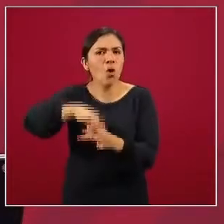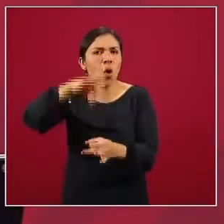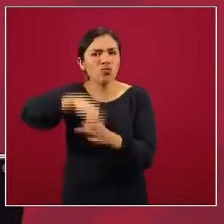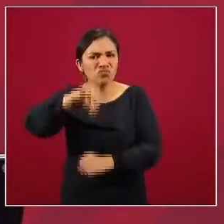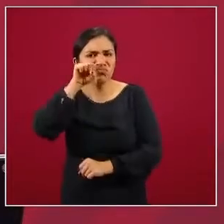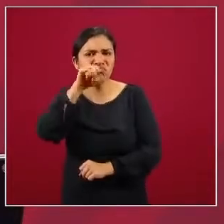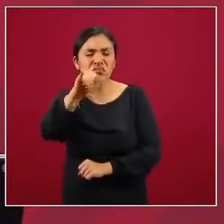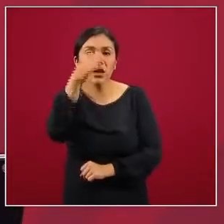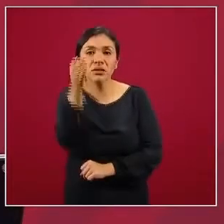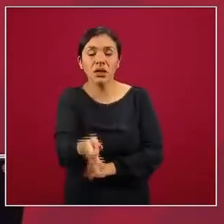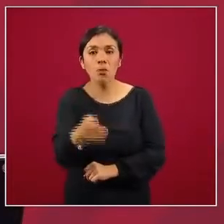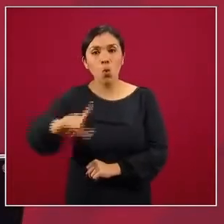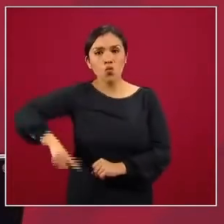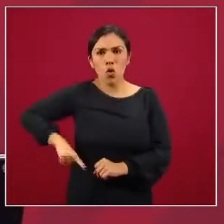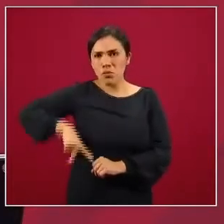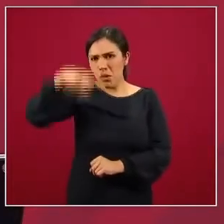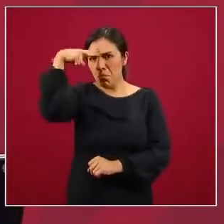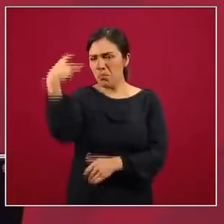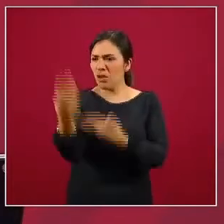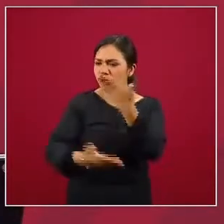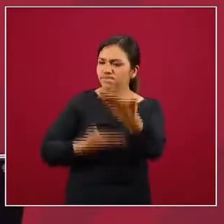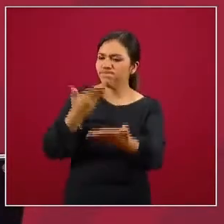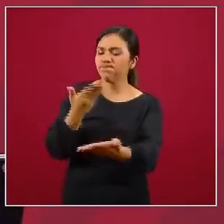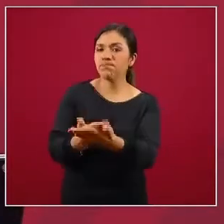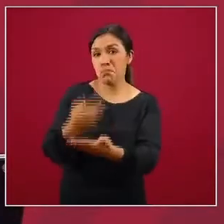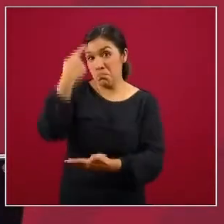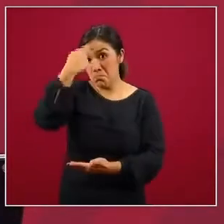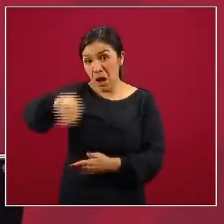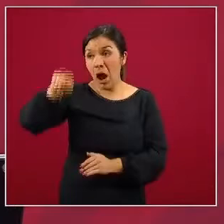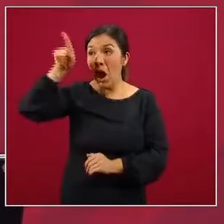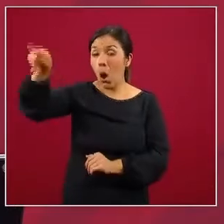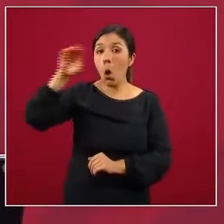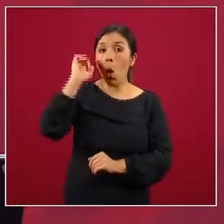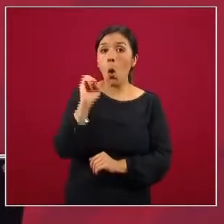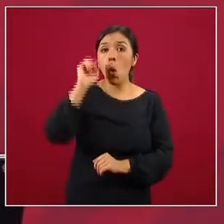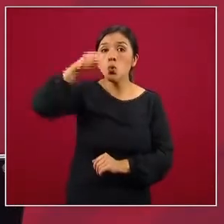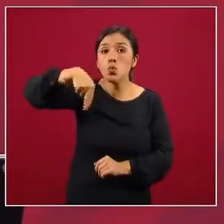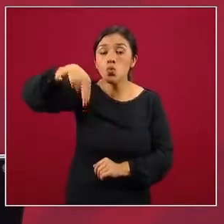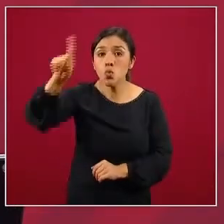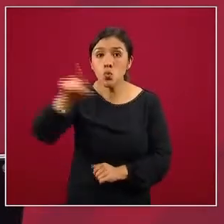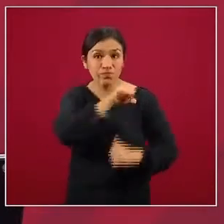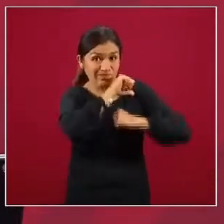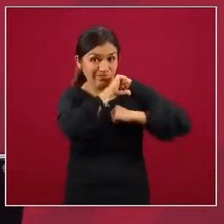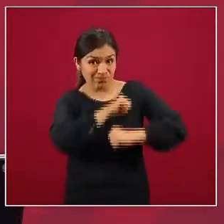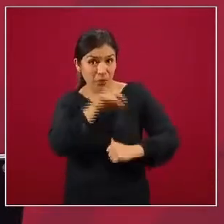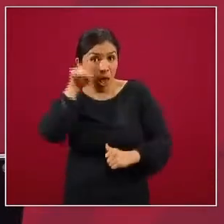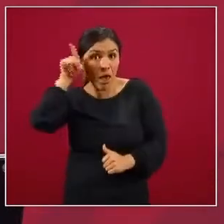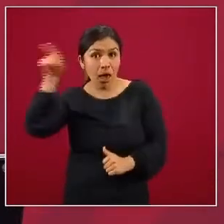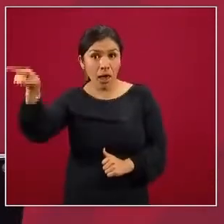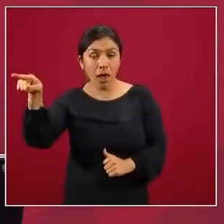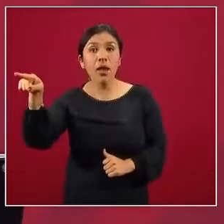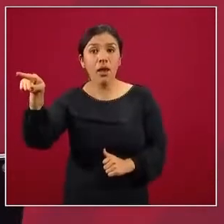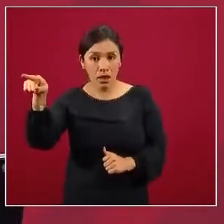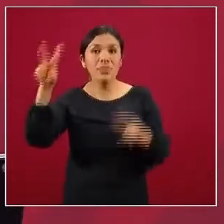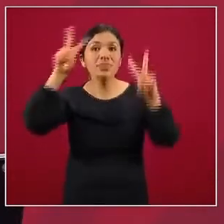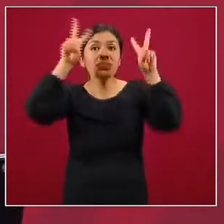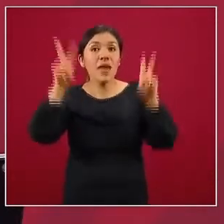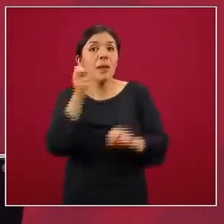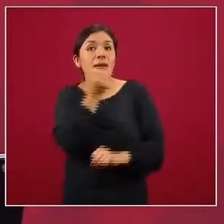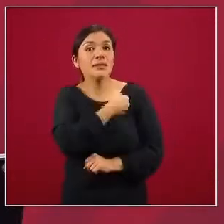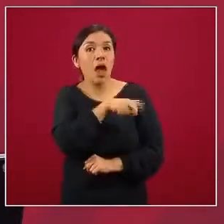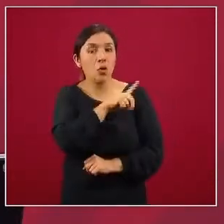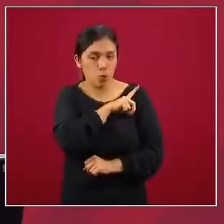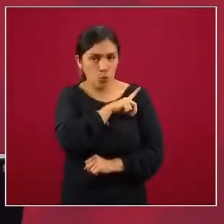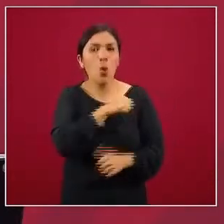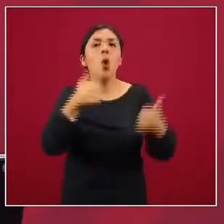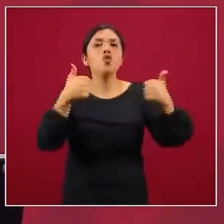mayoría, una propuesta del Gobierno de México de que la Organización de las Naciones Unidas, y en el tema de salud